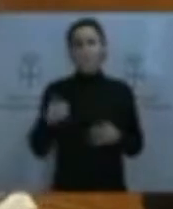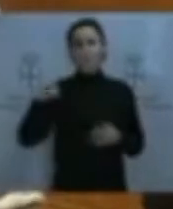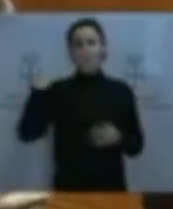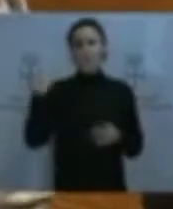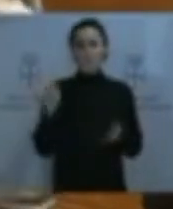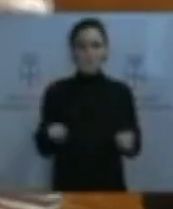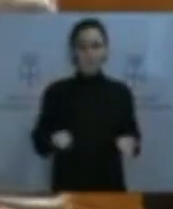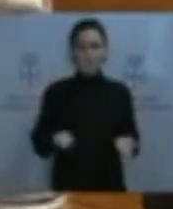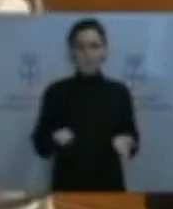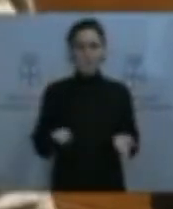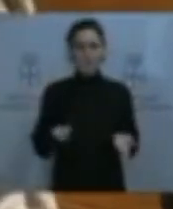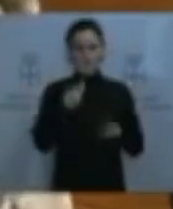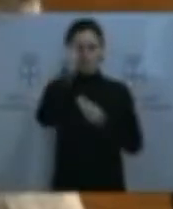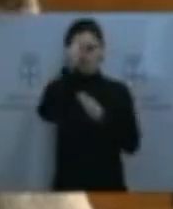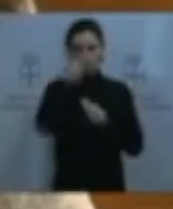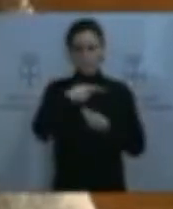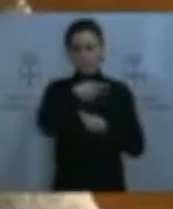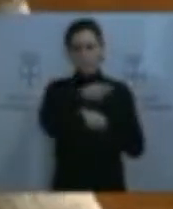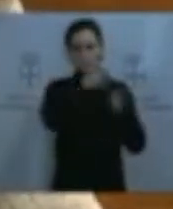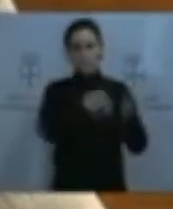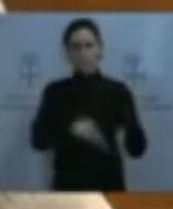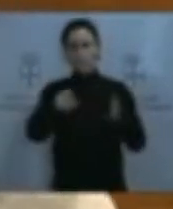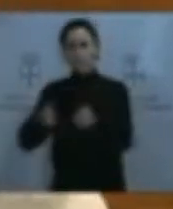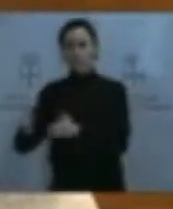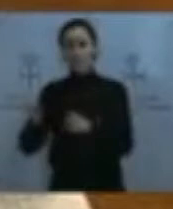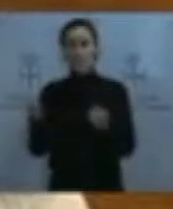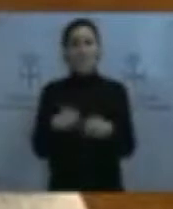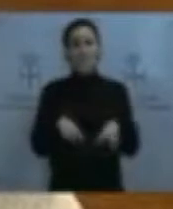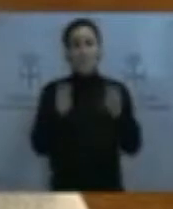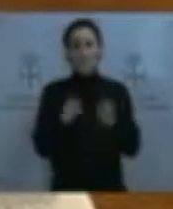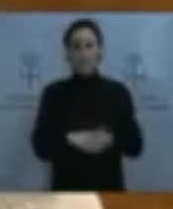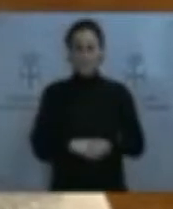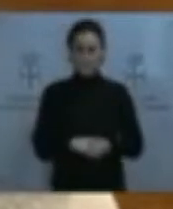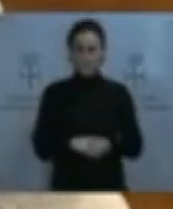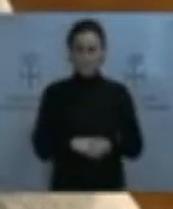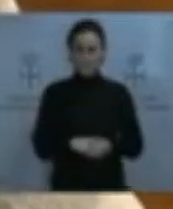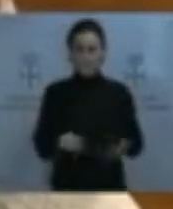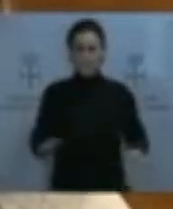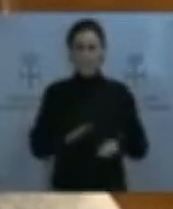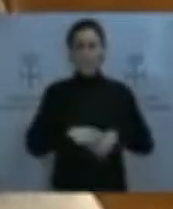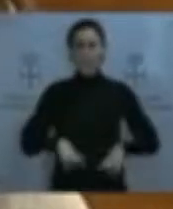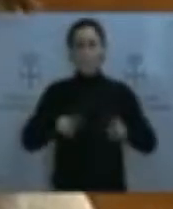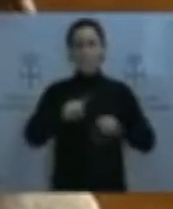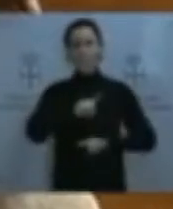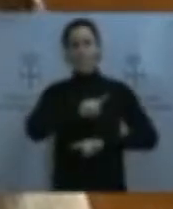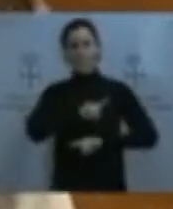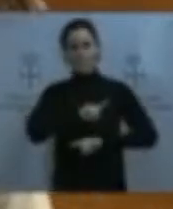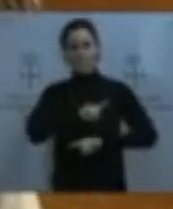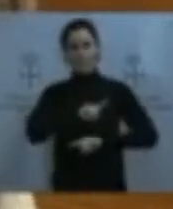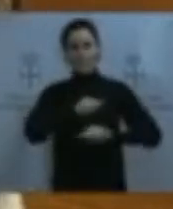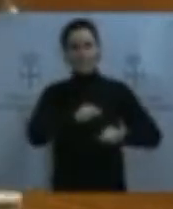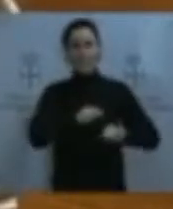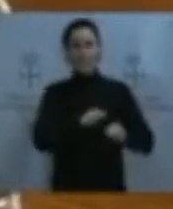ustedes deberían innovar. Al acabar el mes de noviembre de cualquier